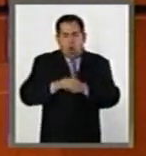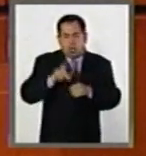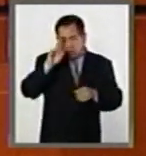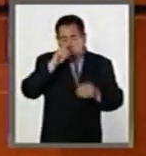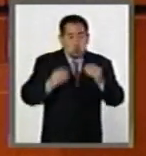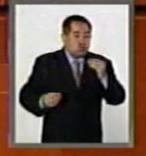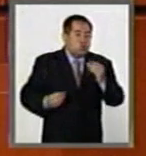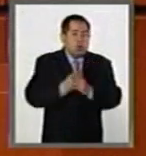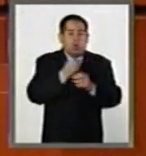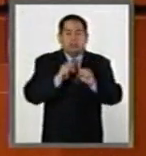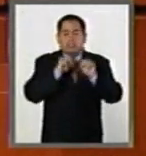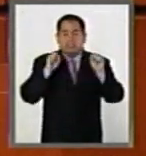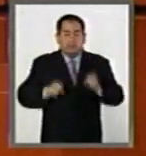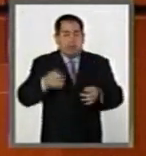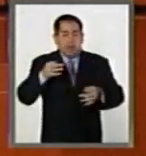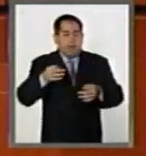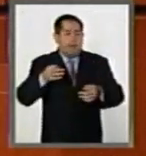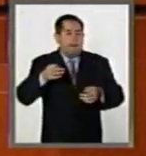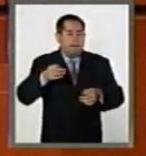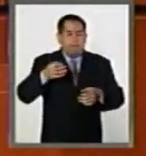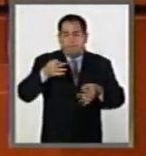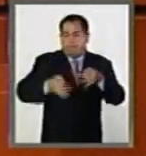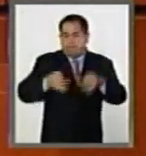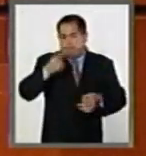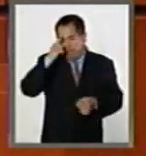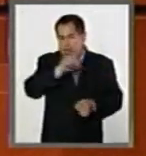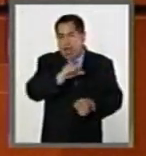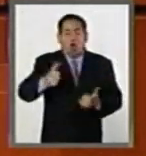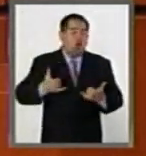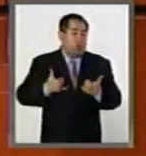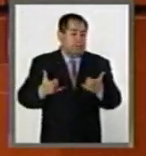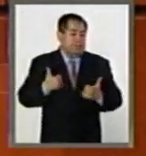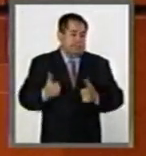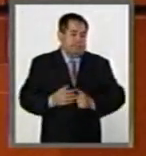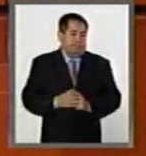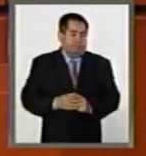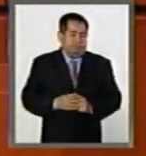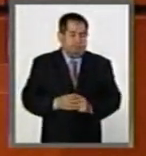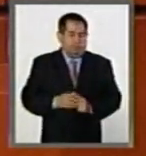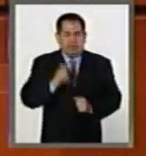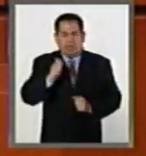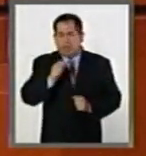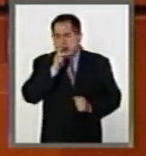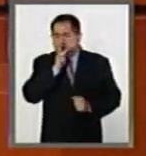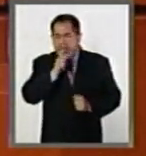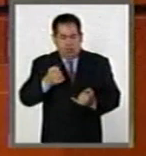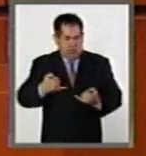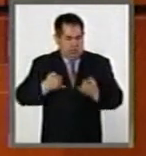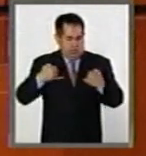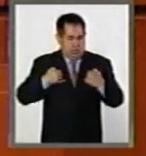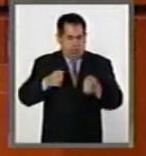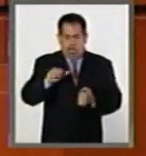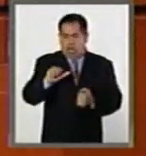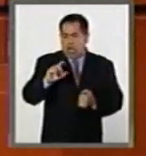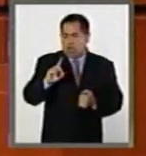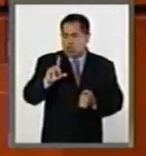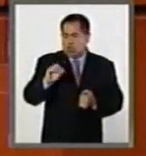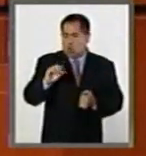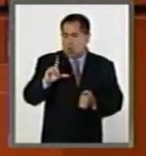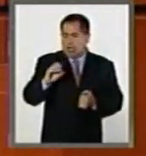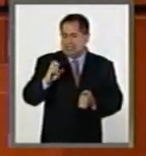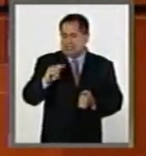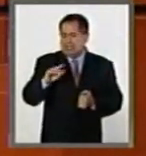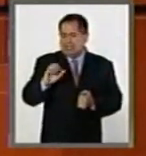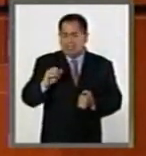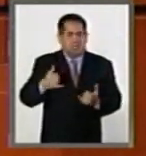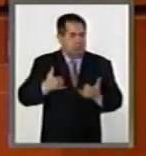sistema de justicia penal para adolescentes. La definición de adolescencia es muy importante porque deja y